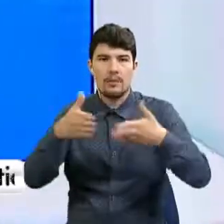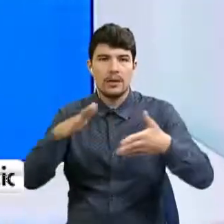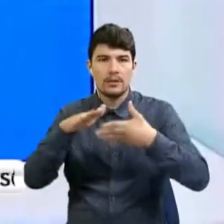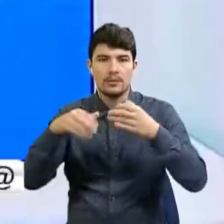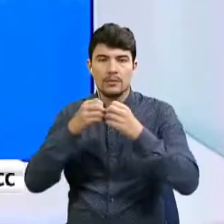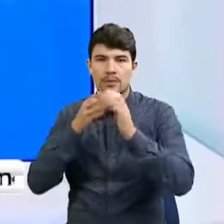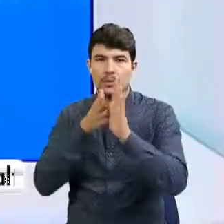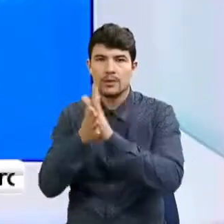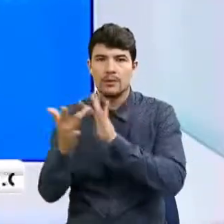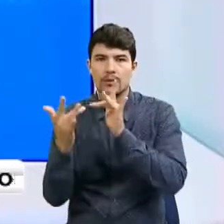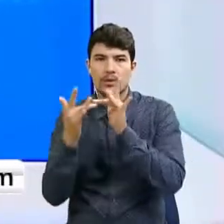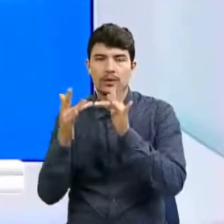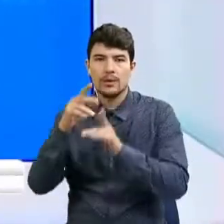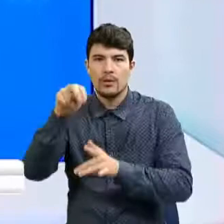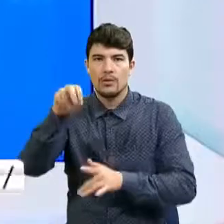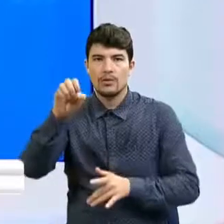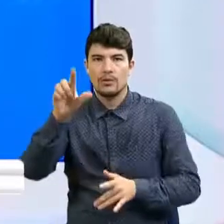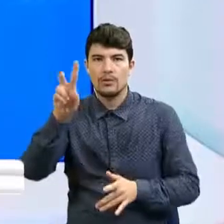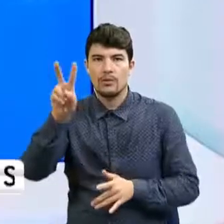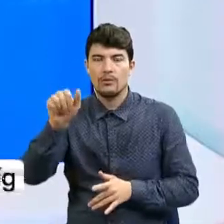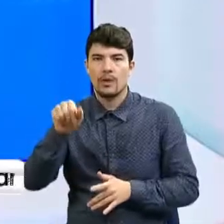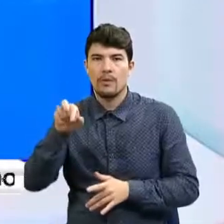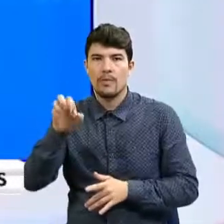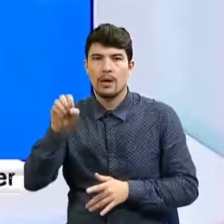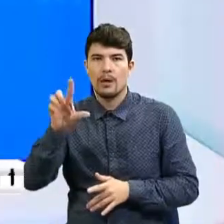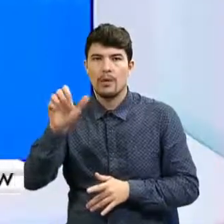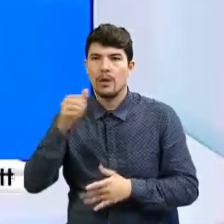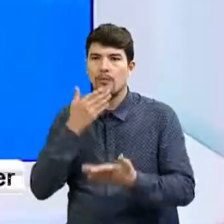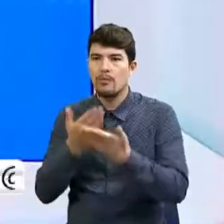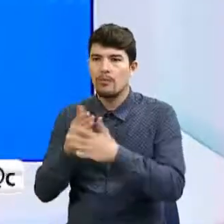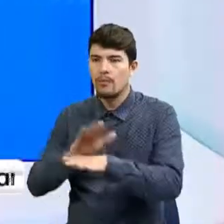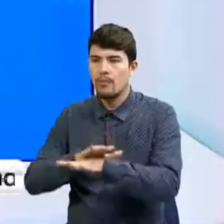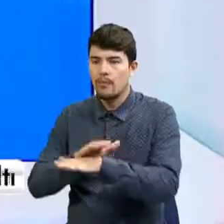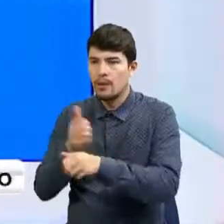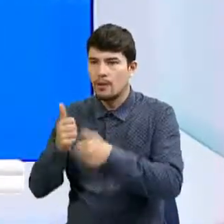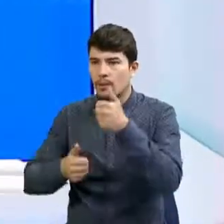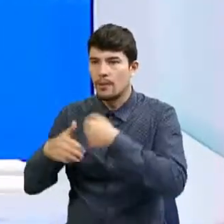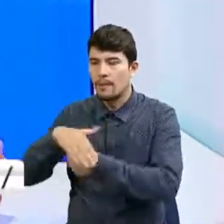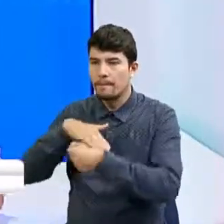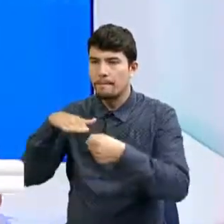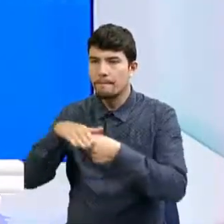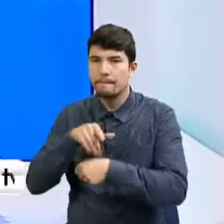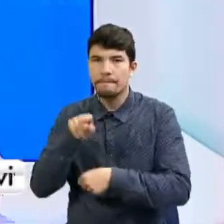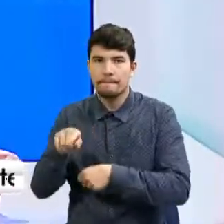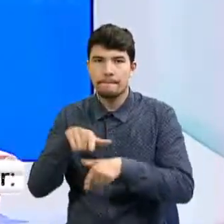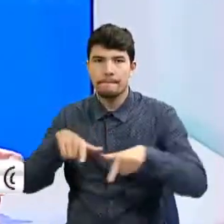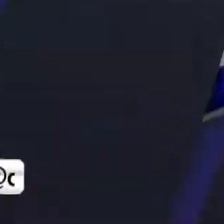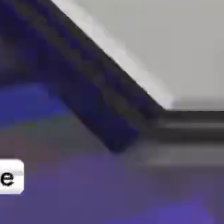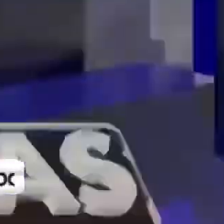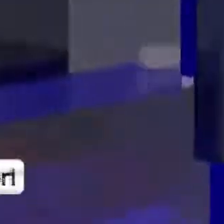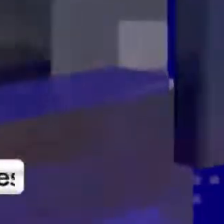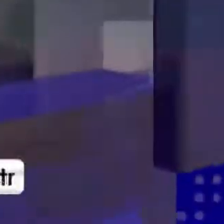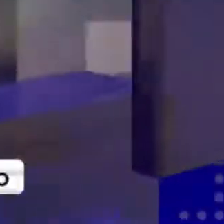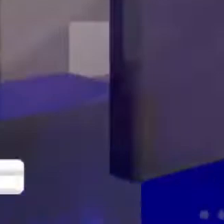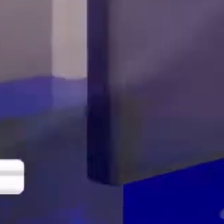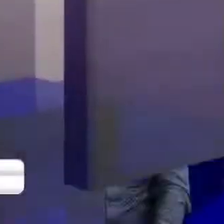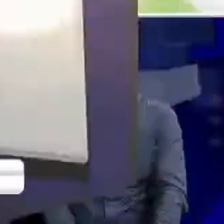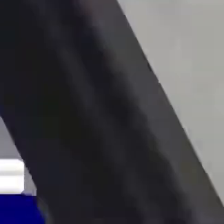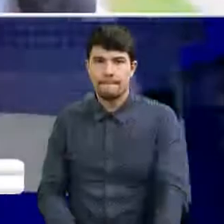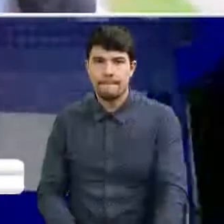hacemos contacto a esa hora con Nolva Paola Rodríguez. Buenas tardes, Nolva. ¿Y cuál es la situación que se está presentando en el puerto petrolero?